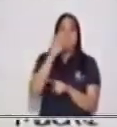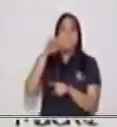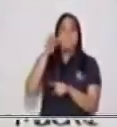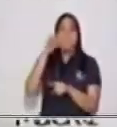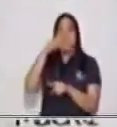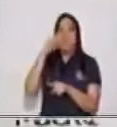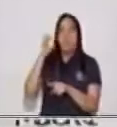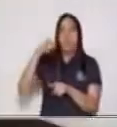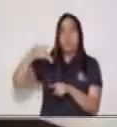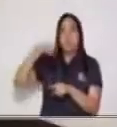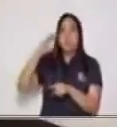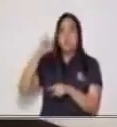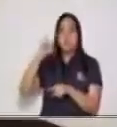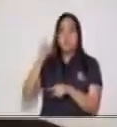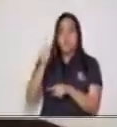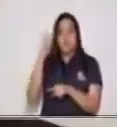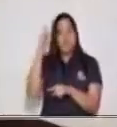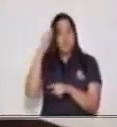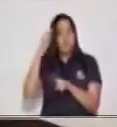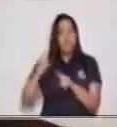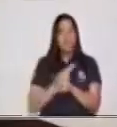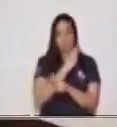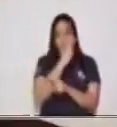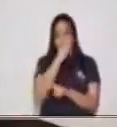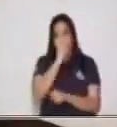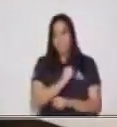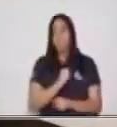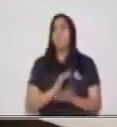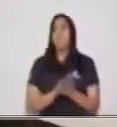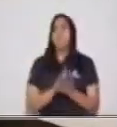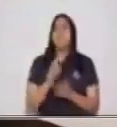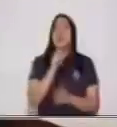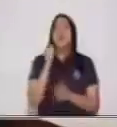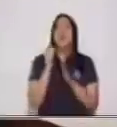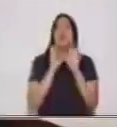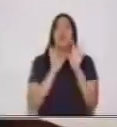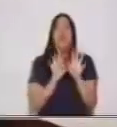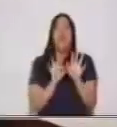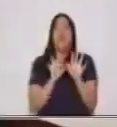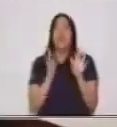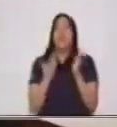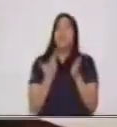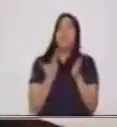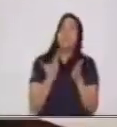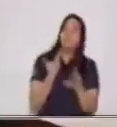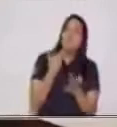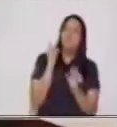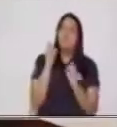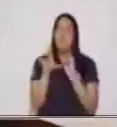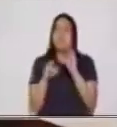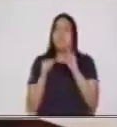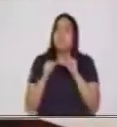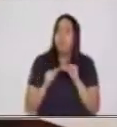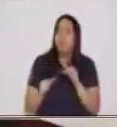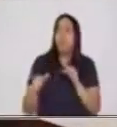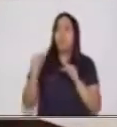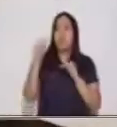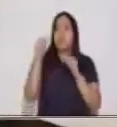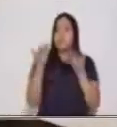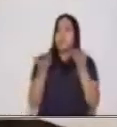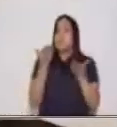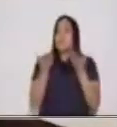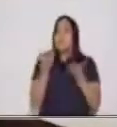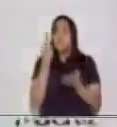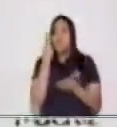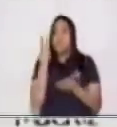X al cuadrado. Bien. Ahora planteemos algo un poquito más largo. Planteémoslo como una